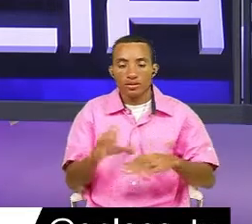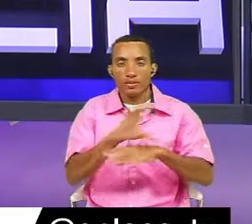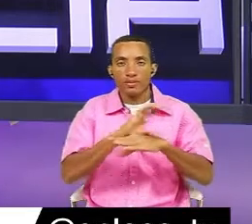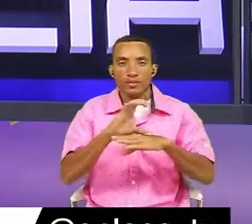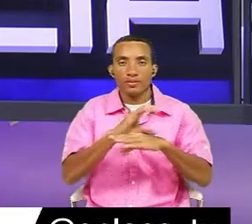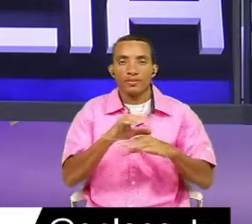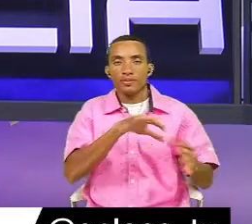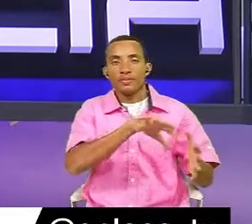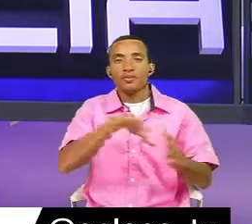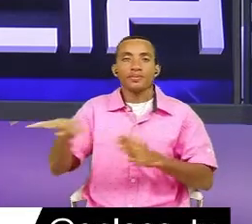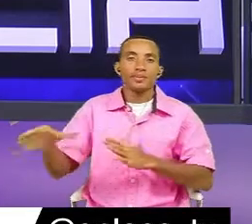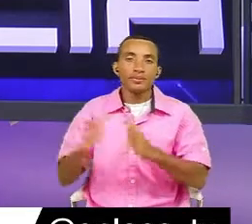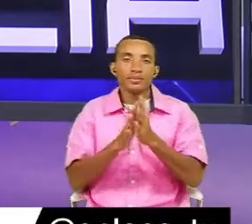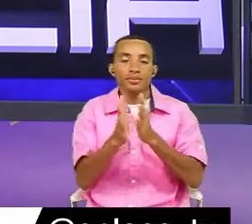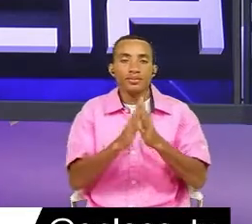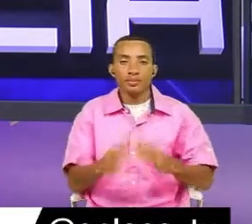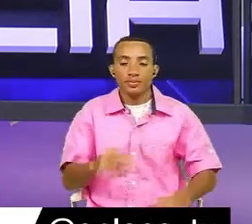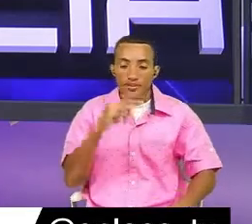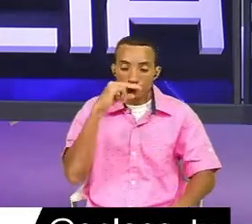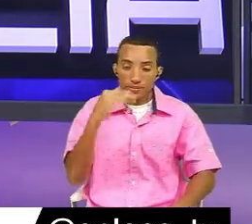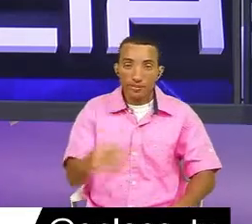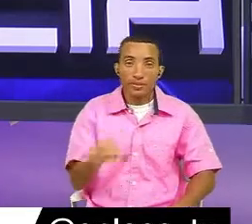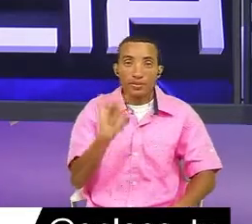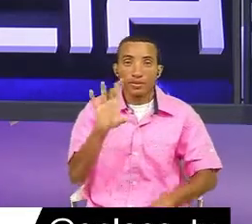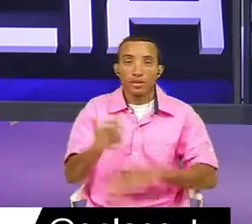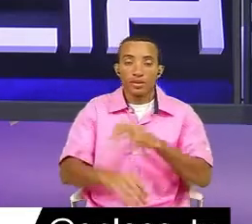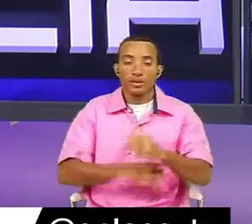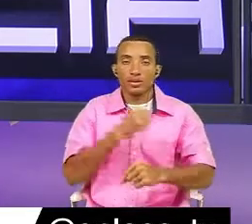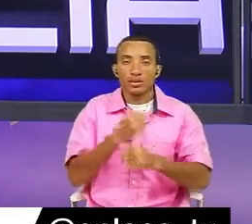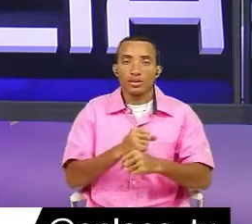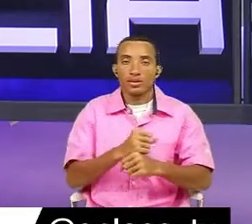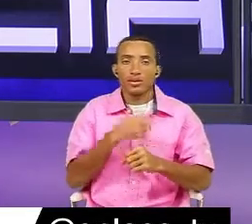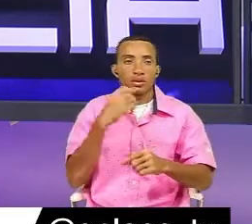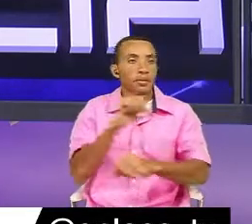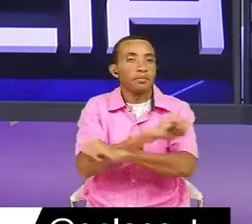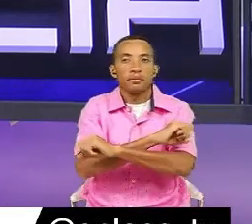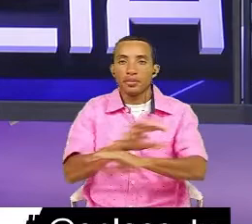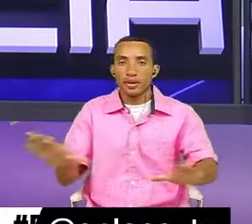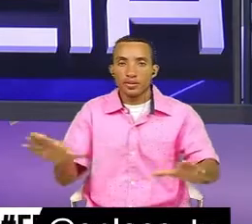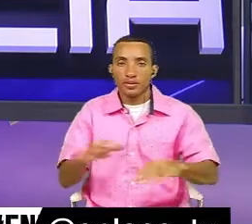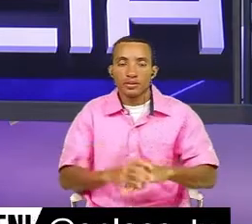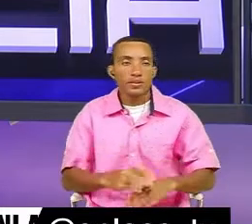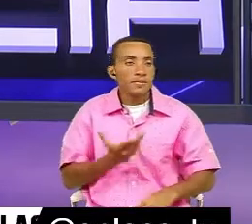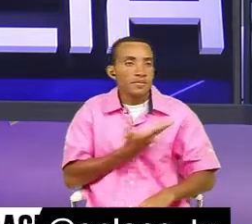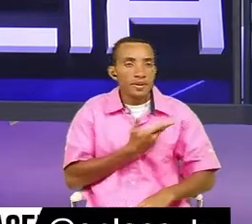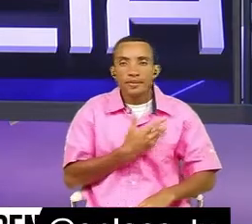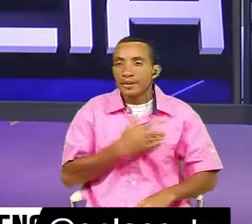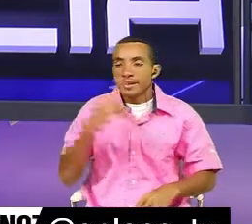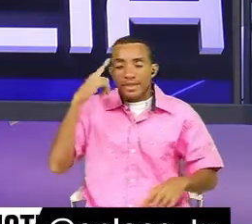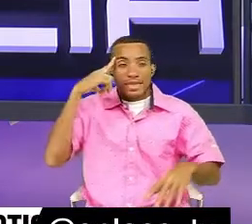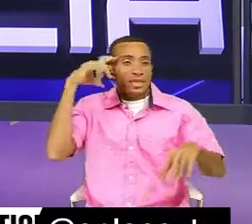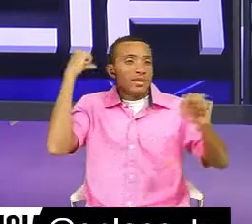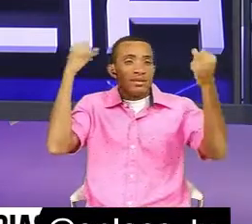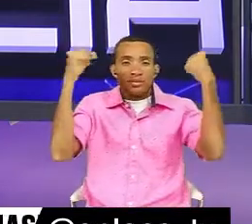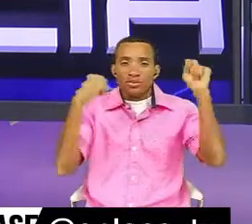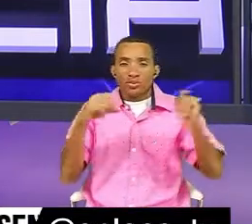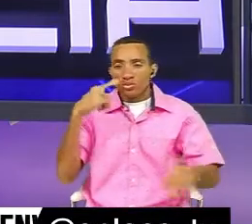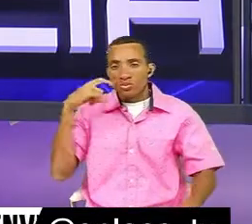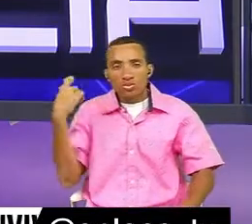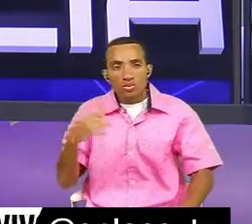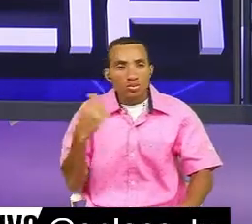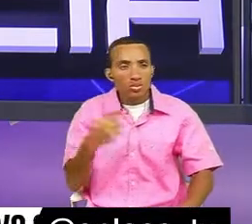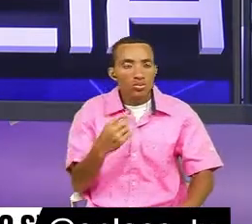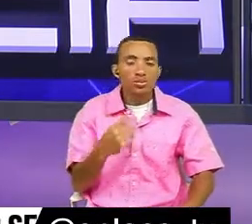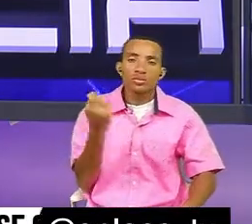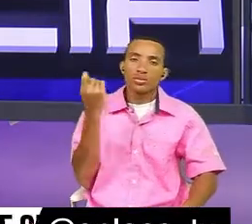En otras noticias, una menor de 15 años de edad se encuentra desaparecida. Desconsolada, su madre la busca desde el pasado jueves 7 de